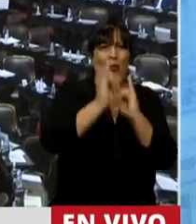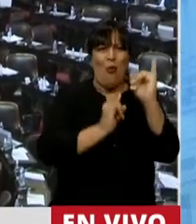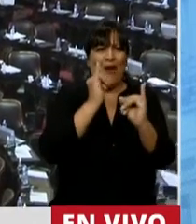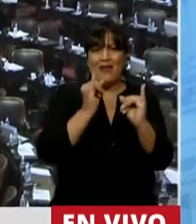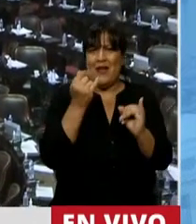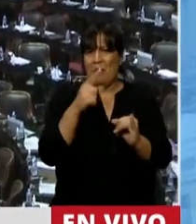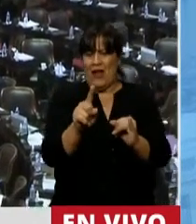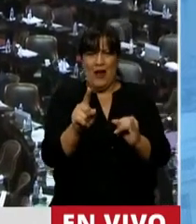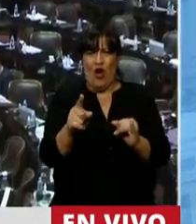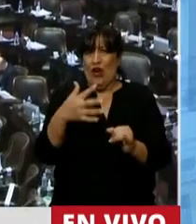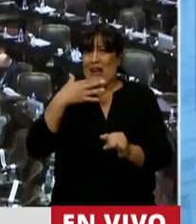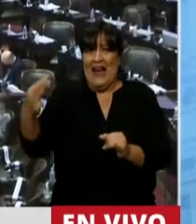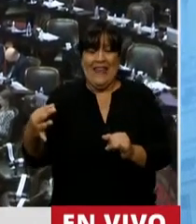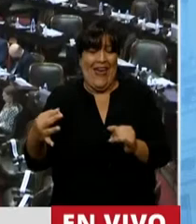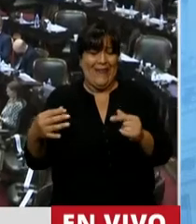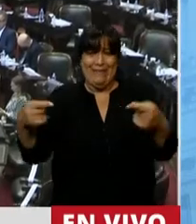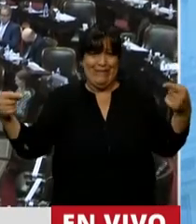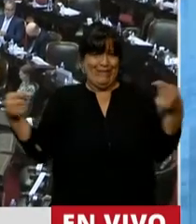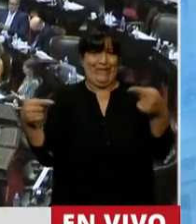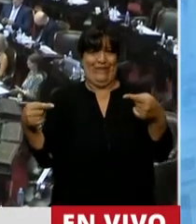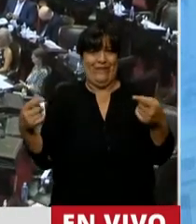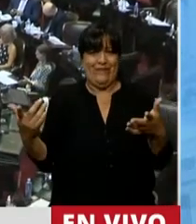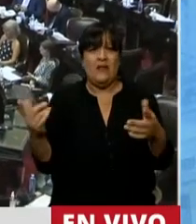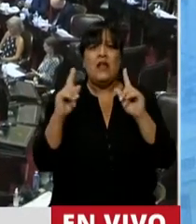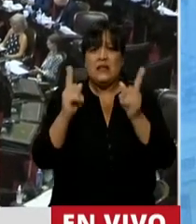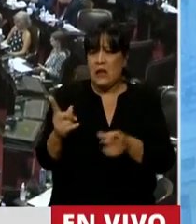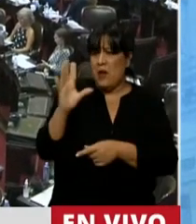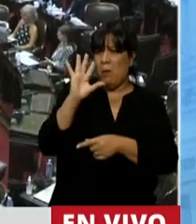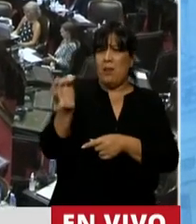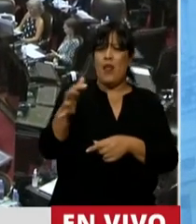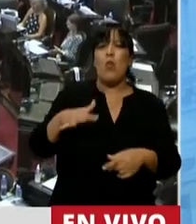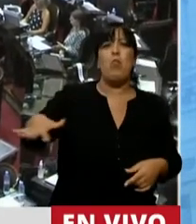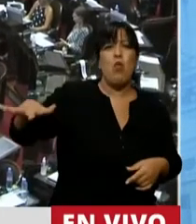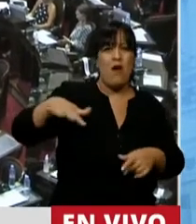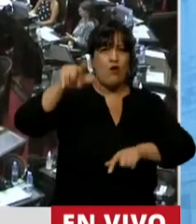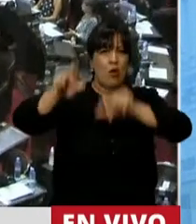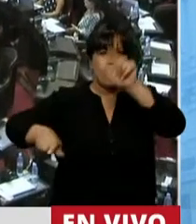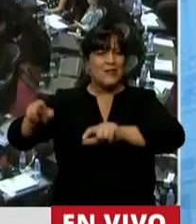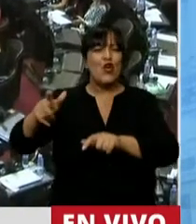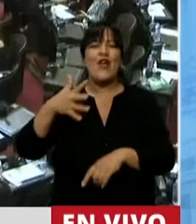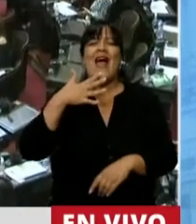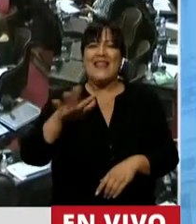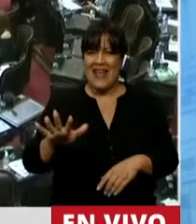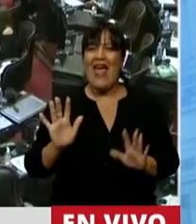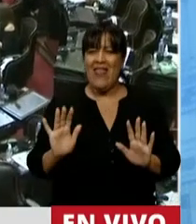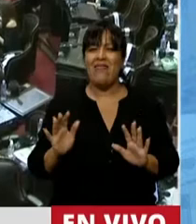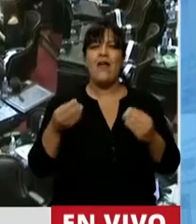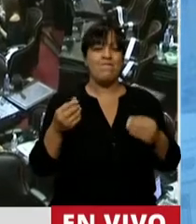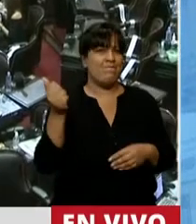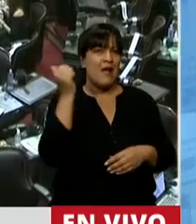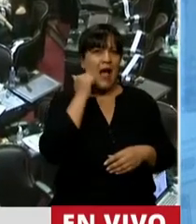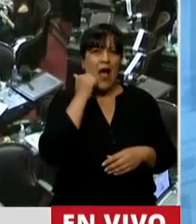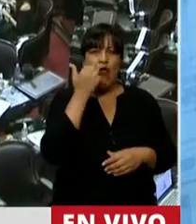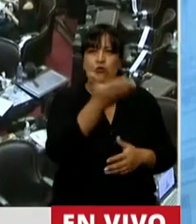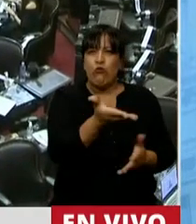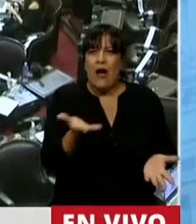mata cuando empieza el pueblo a entender que el caradurismo